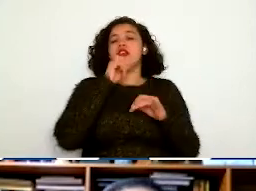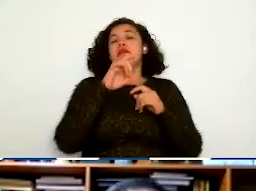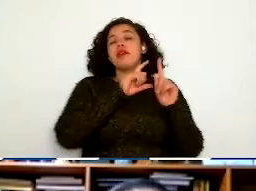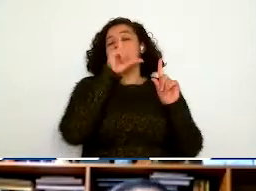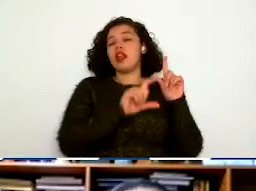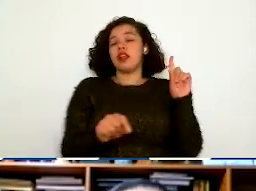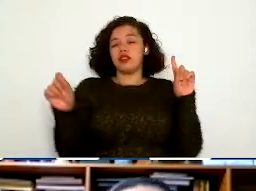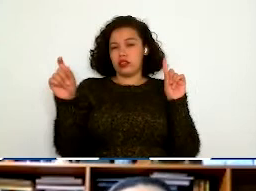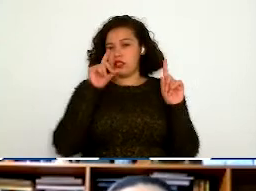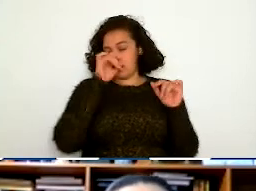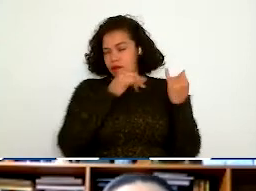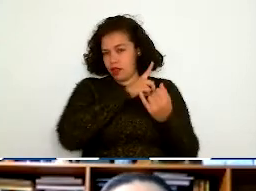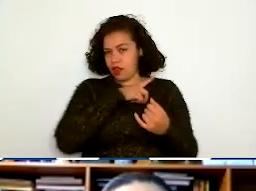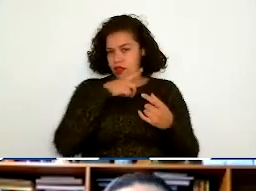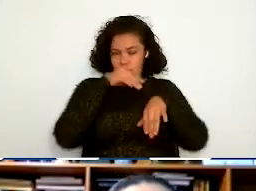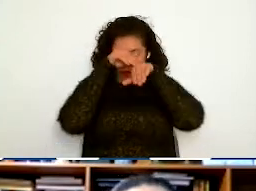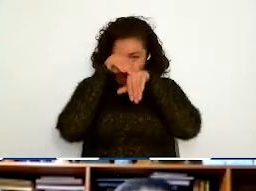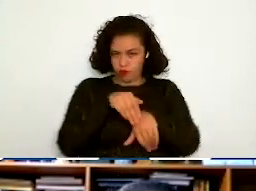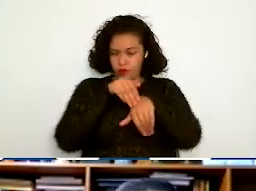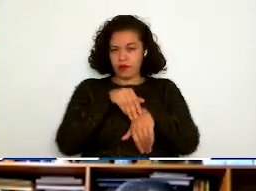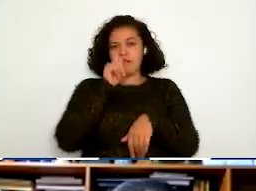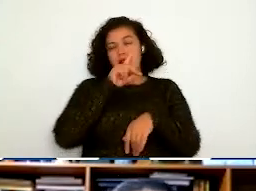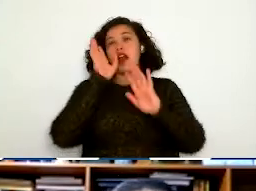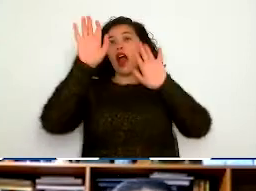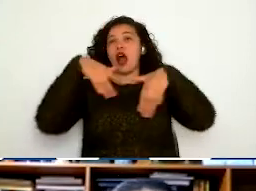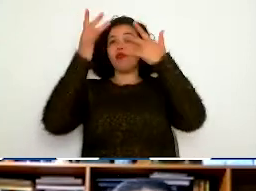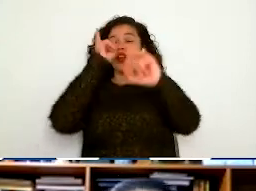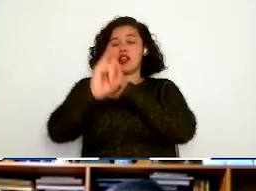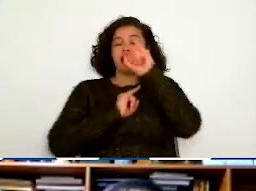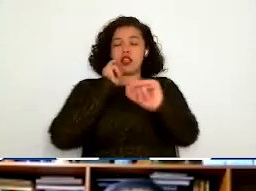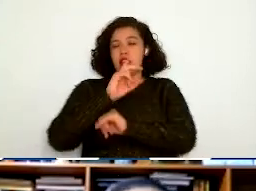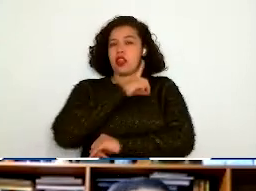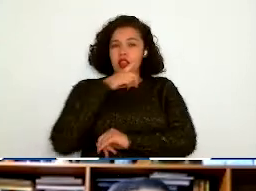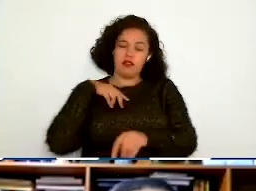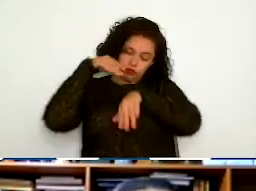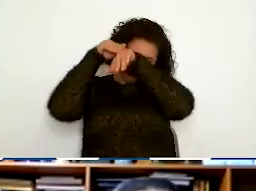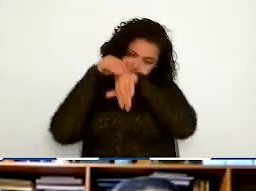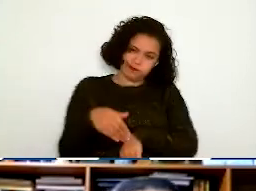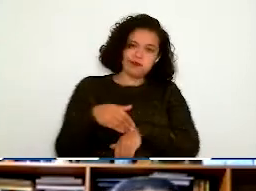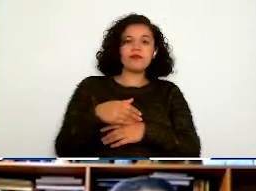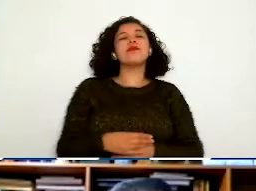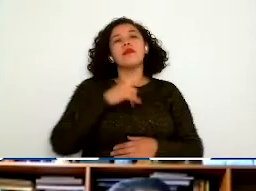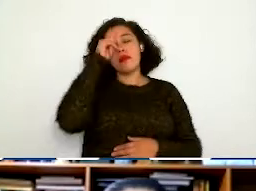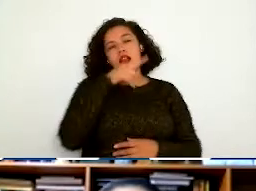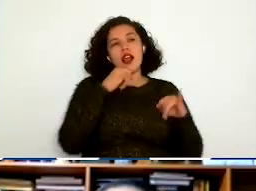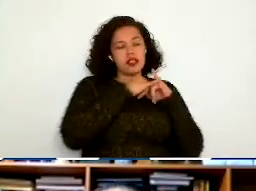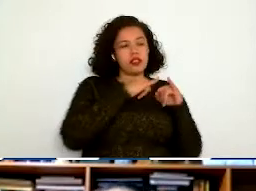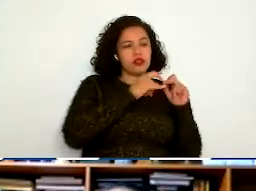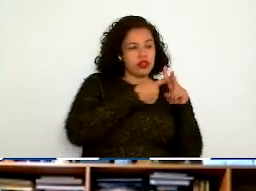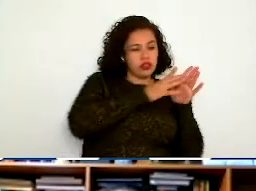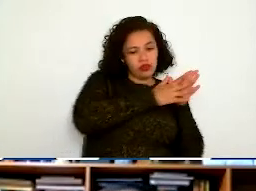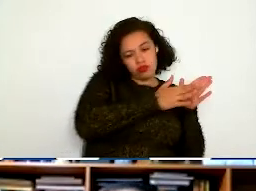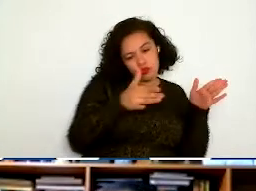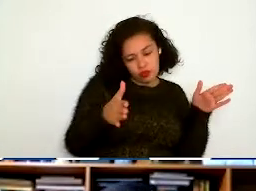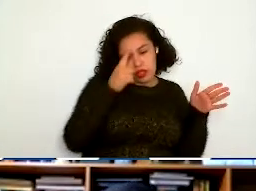ejemplo, a nivel incluso externo también, que le está dando origen pues a la institución y obviamente a